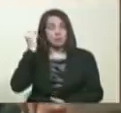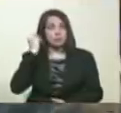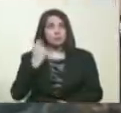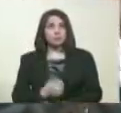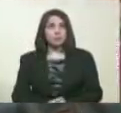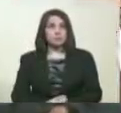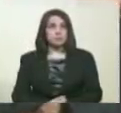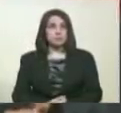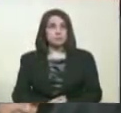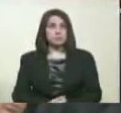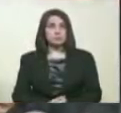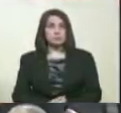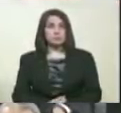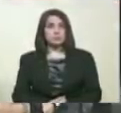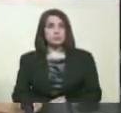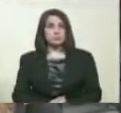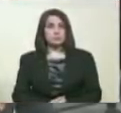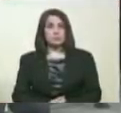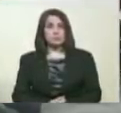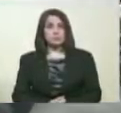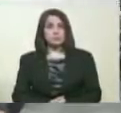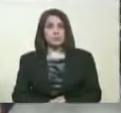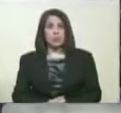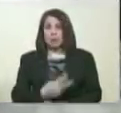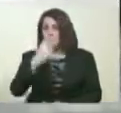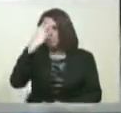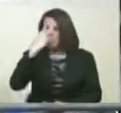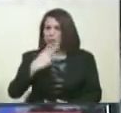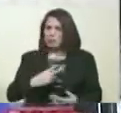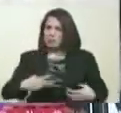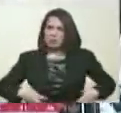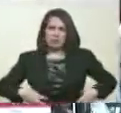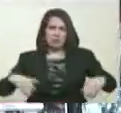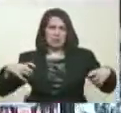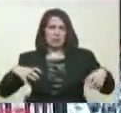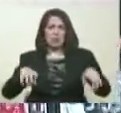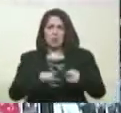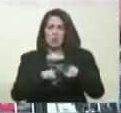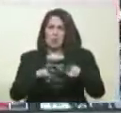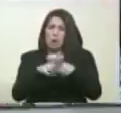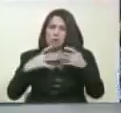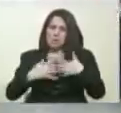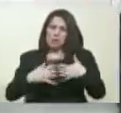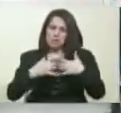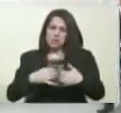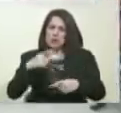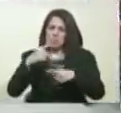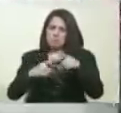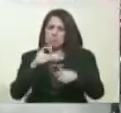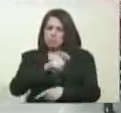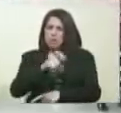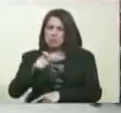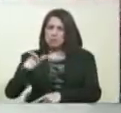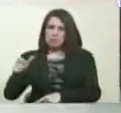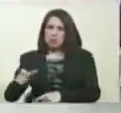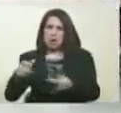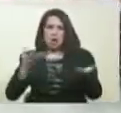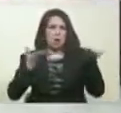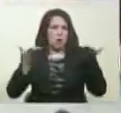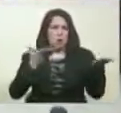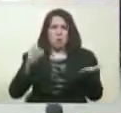Es la opción para pobres y ricos, para empresarios, clase media, obreros,